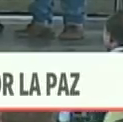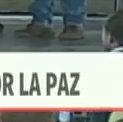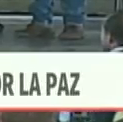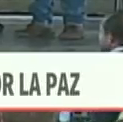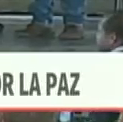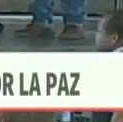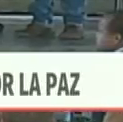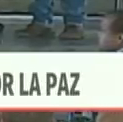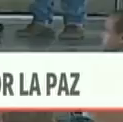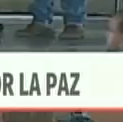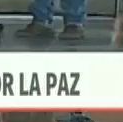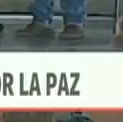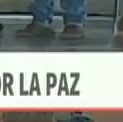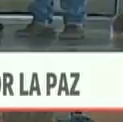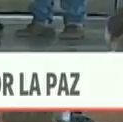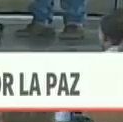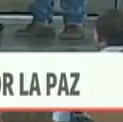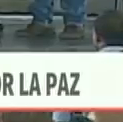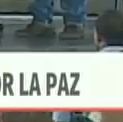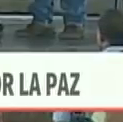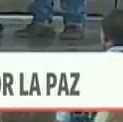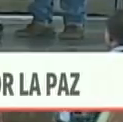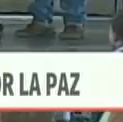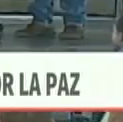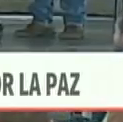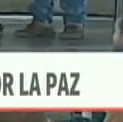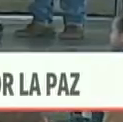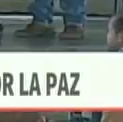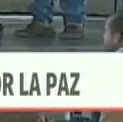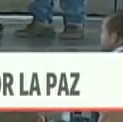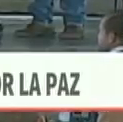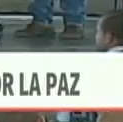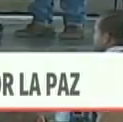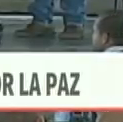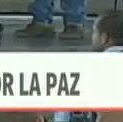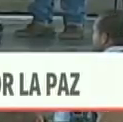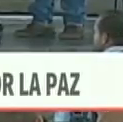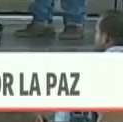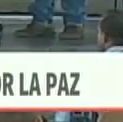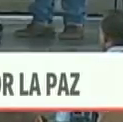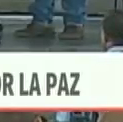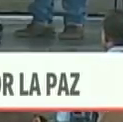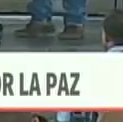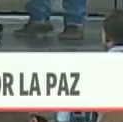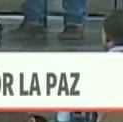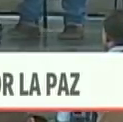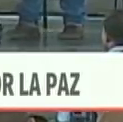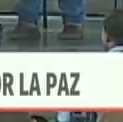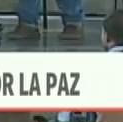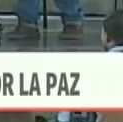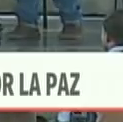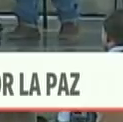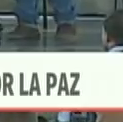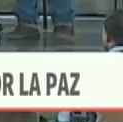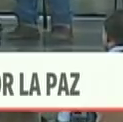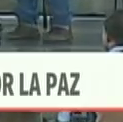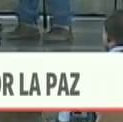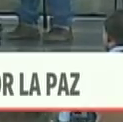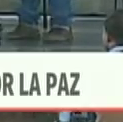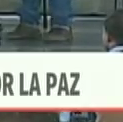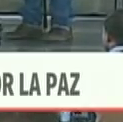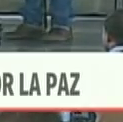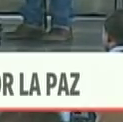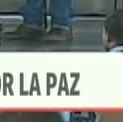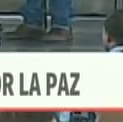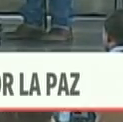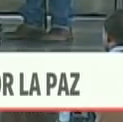presidente de la República Bolivariana de Venezuela, Nicolás Maduro Moros, en este importante encuentro desde la Escuela de Planificación en